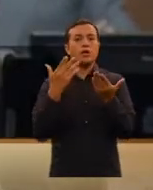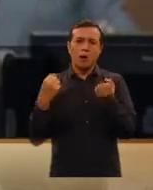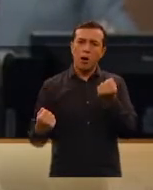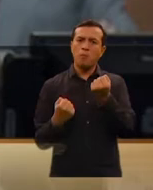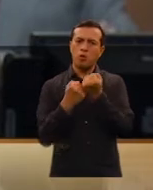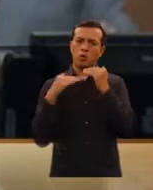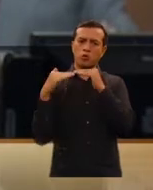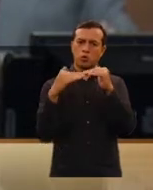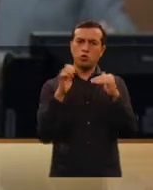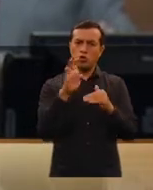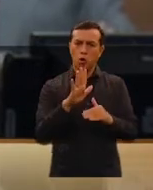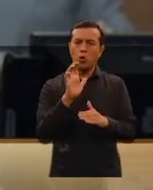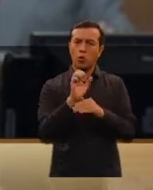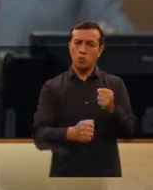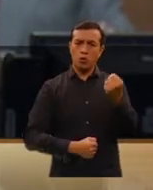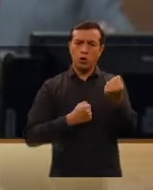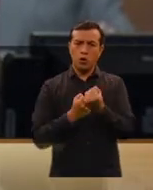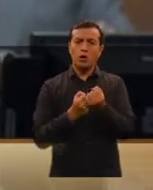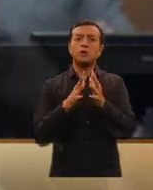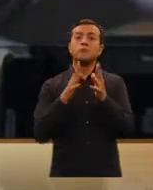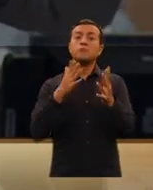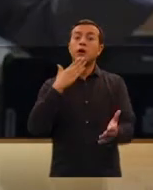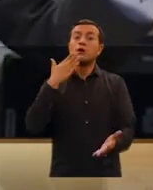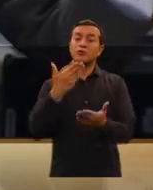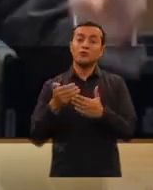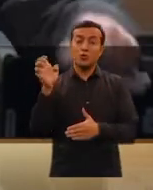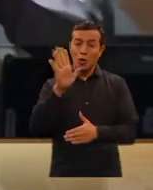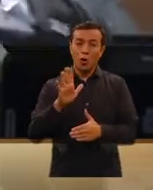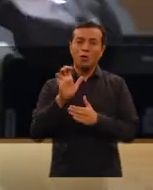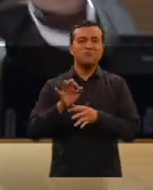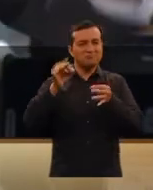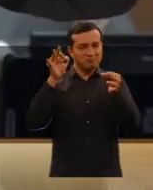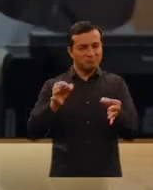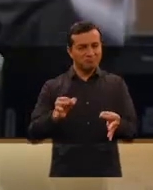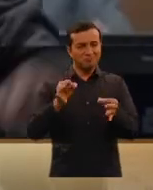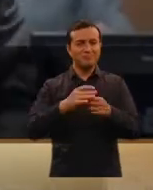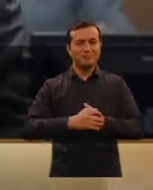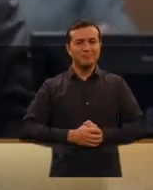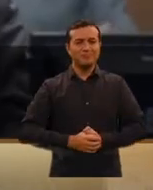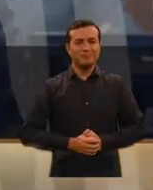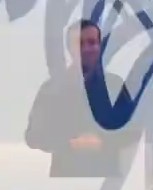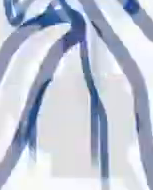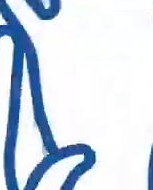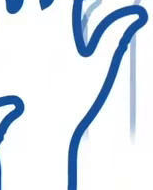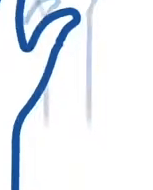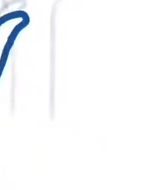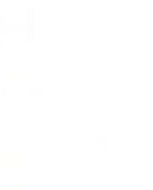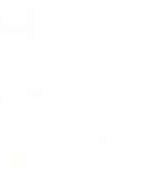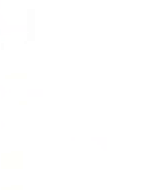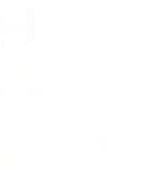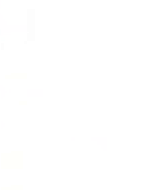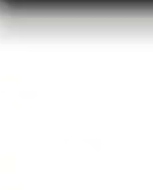agradece. Dimos estabilidad democrática al país y eso lo va a agradecer el Ecuador en la historia.